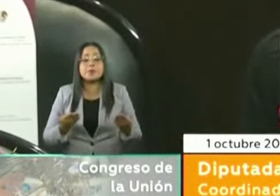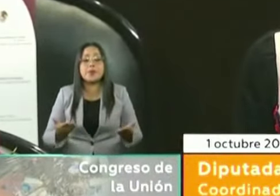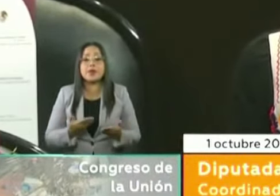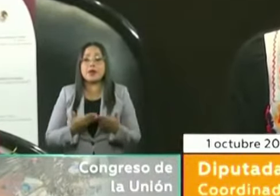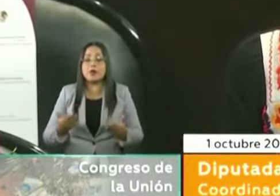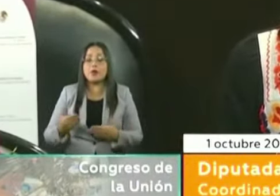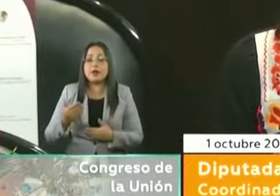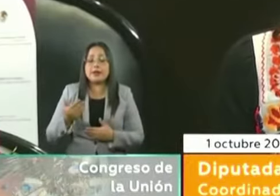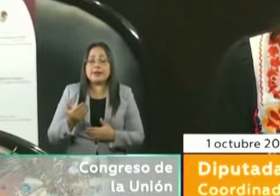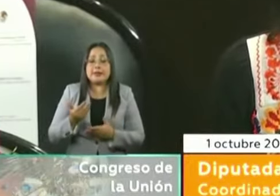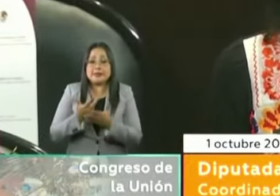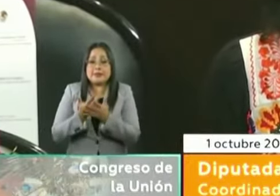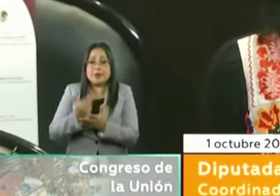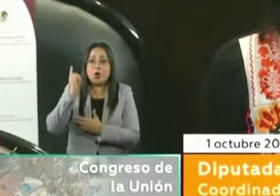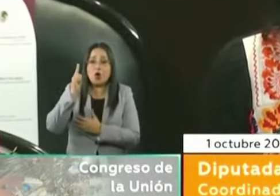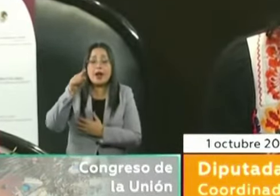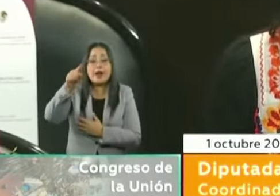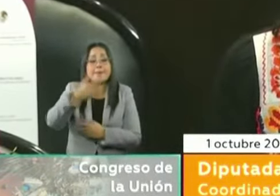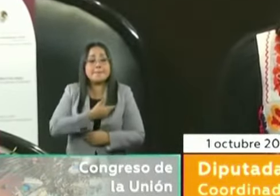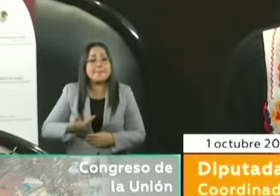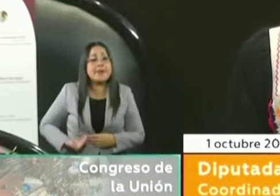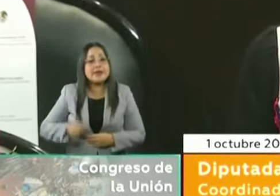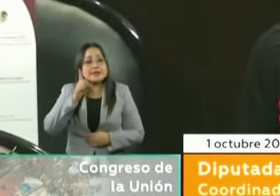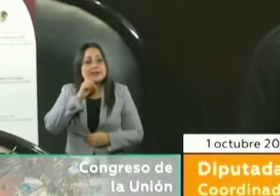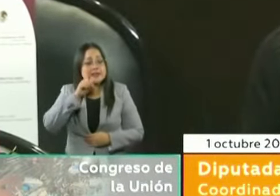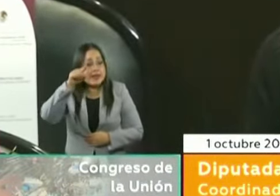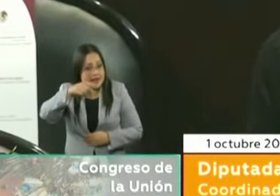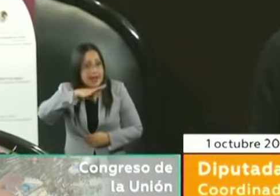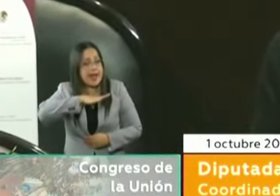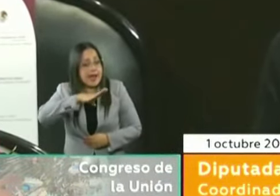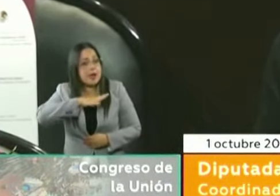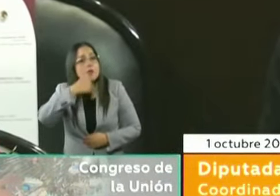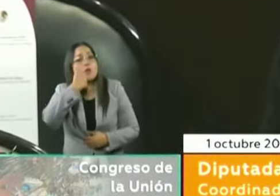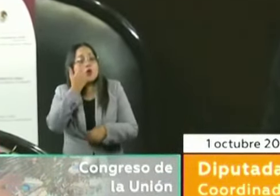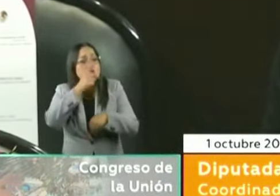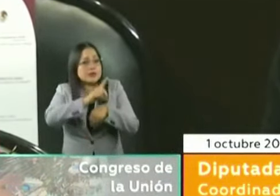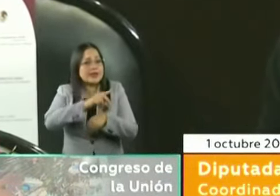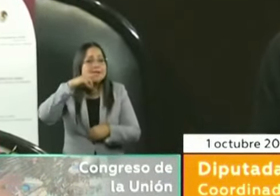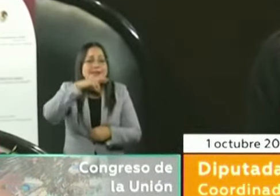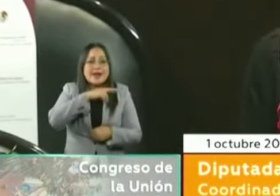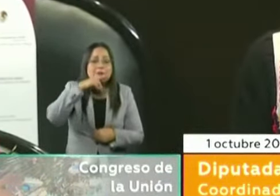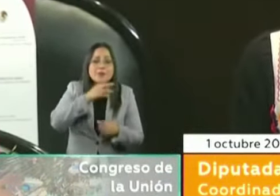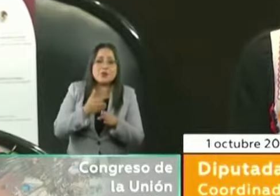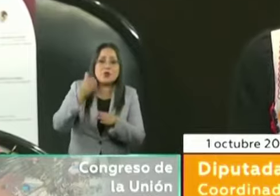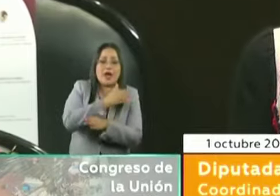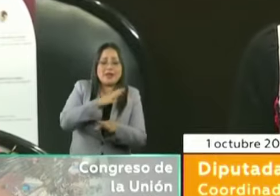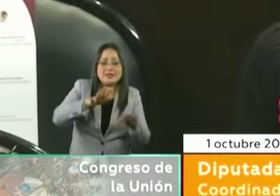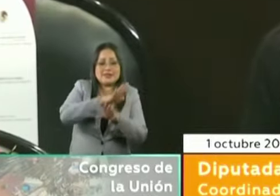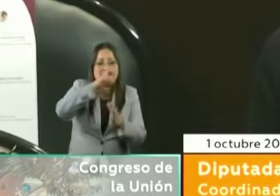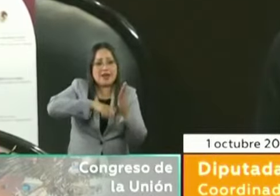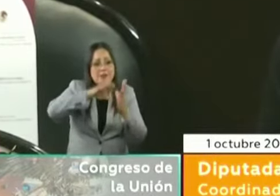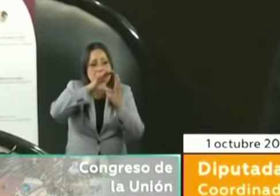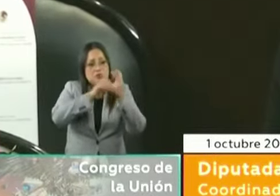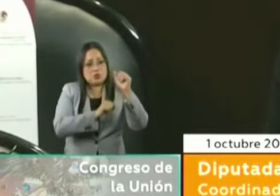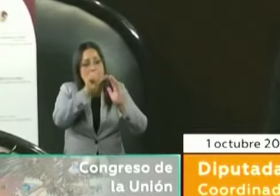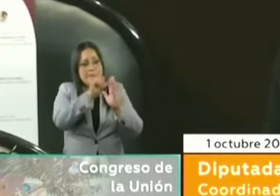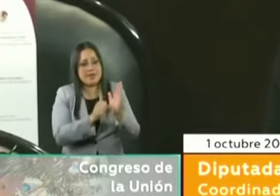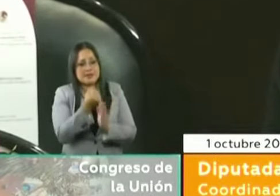Bueno, pues por lo pronto el epicentro de este histórico traspaso de mando es el Palacio Legislativo de San Lázaro. Una vez